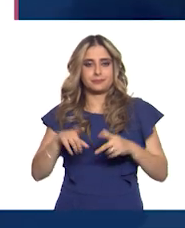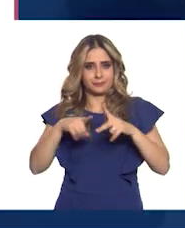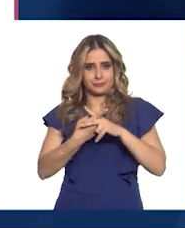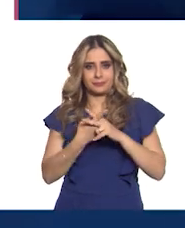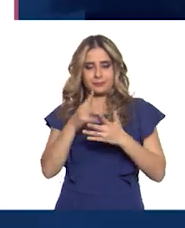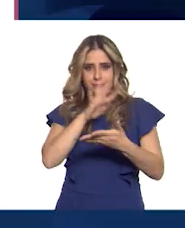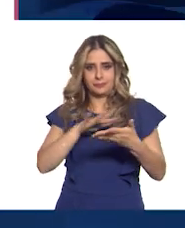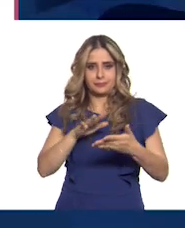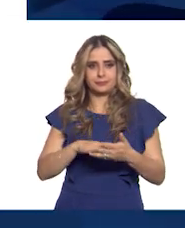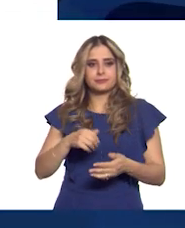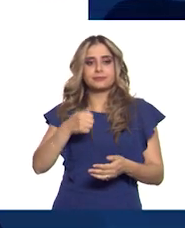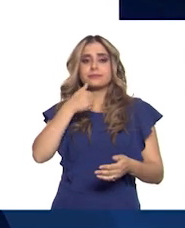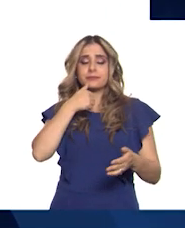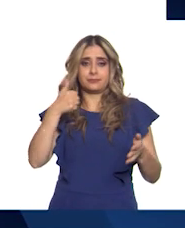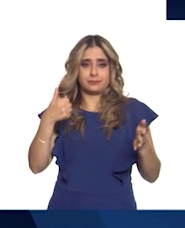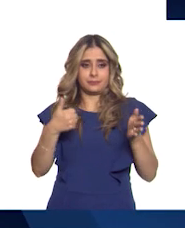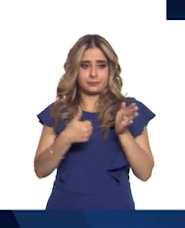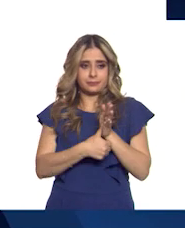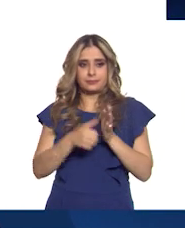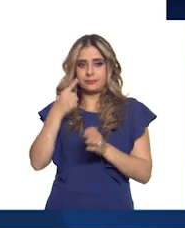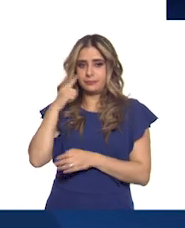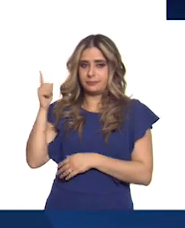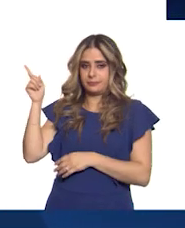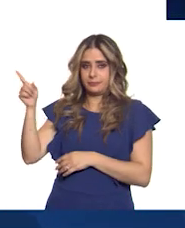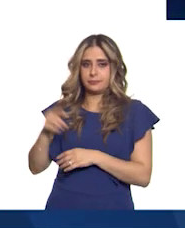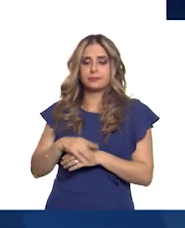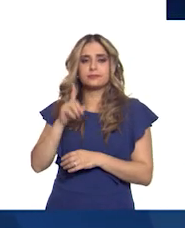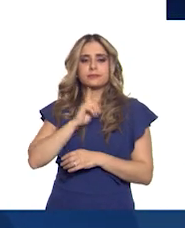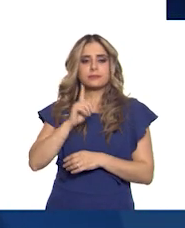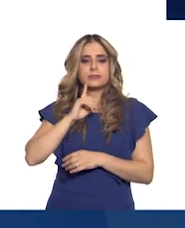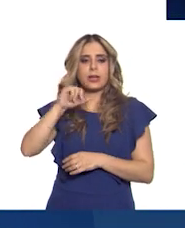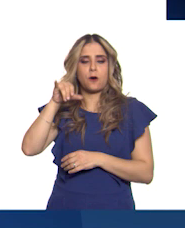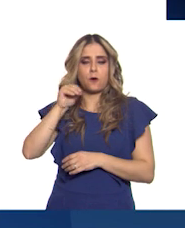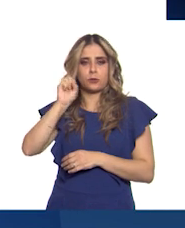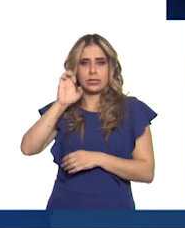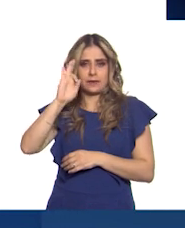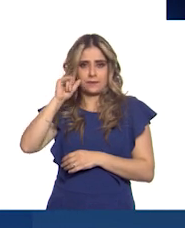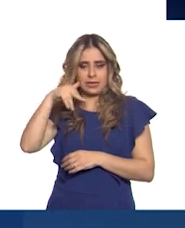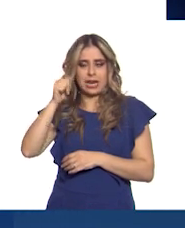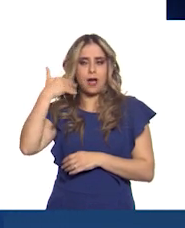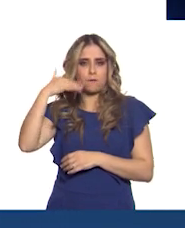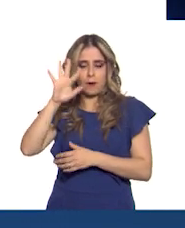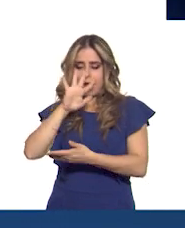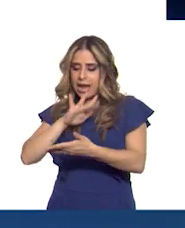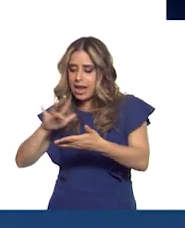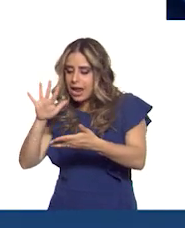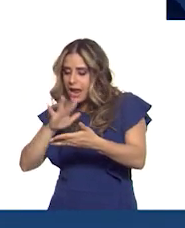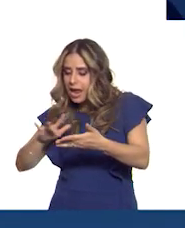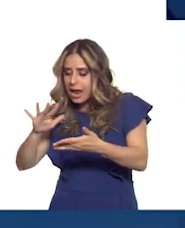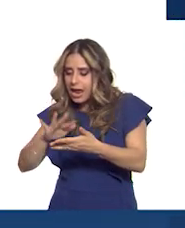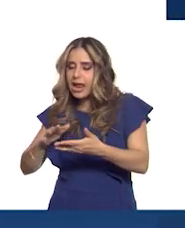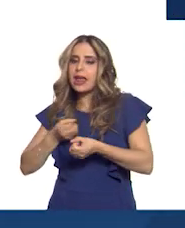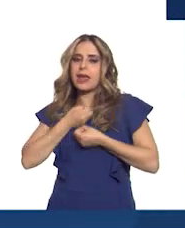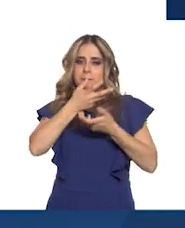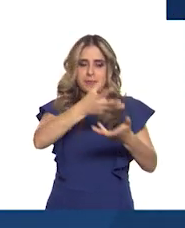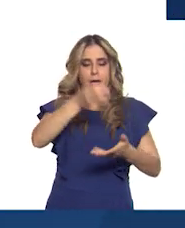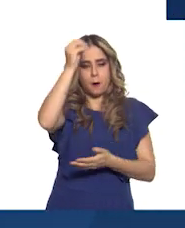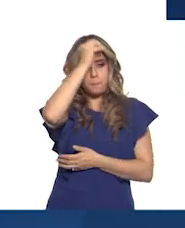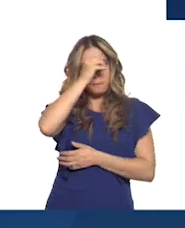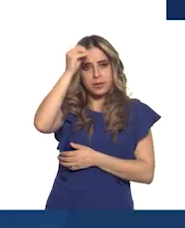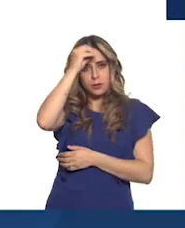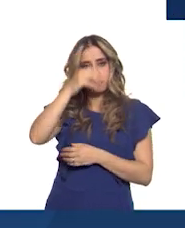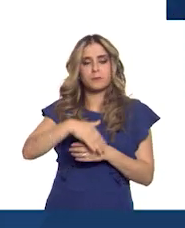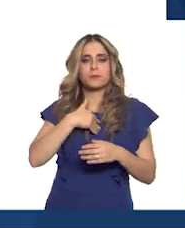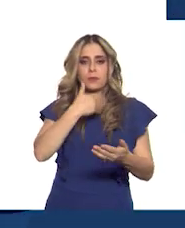así, sobre la carta del lector, y viene el nombre de la lectora, Josefina Murfín y López. Y debajo dice: ofrecemos